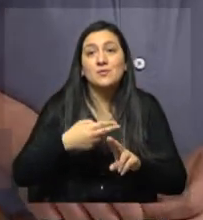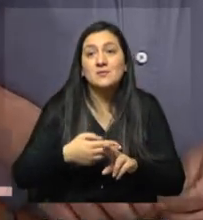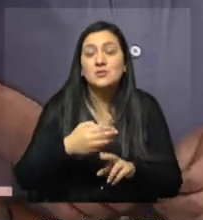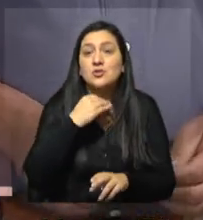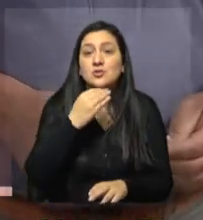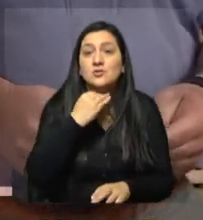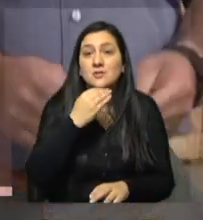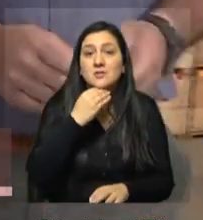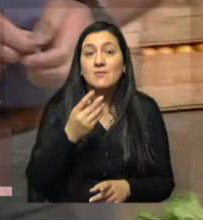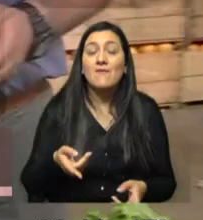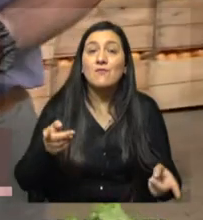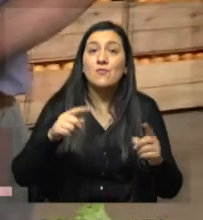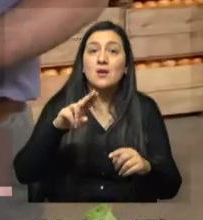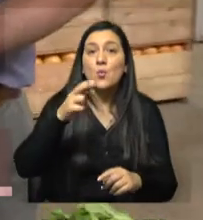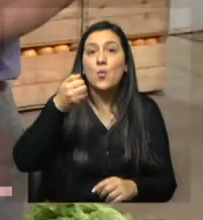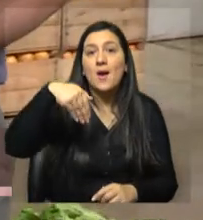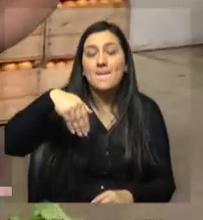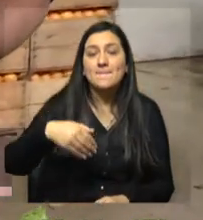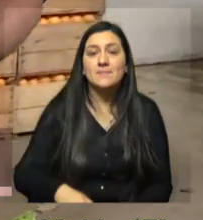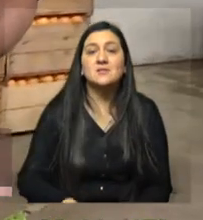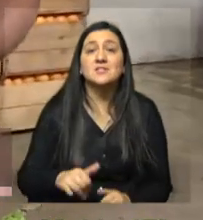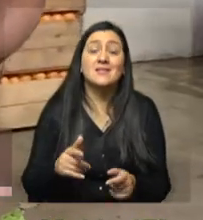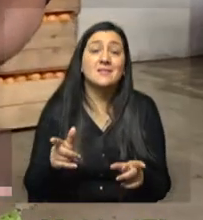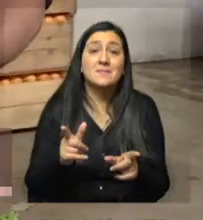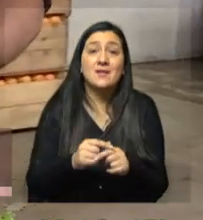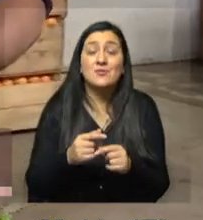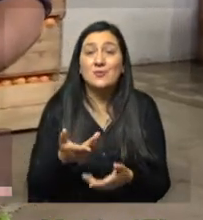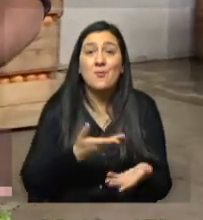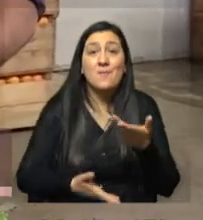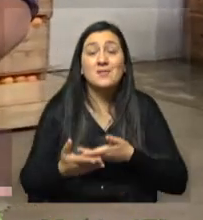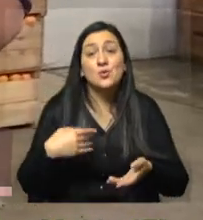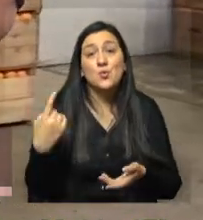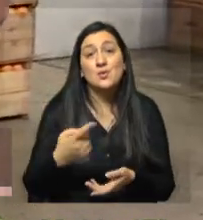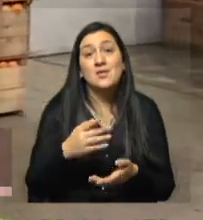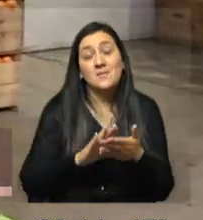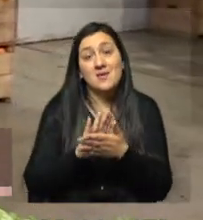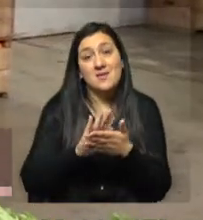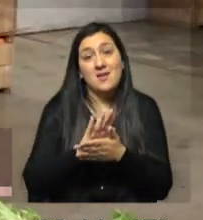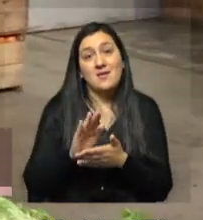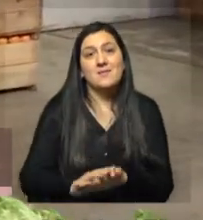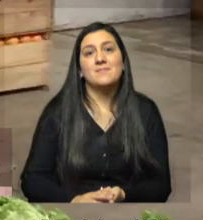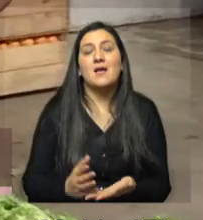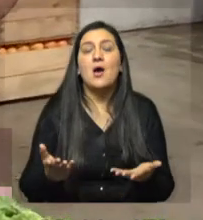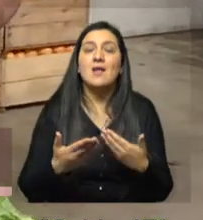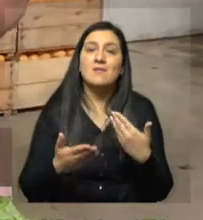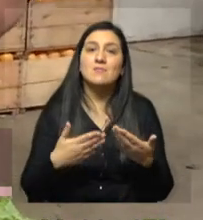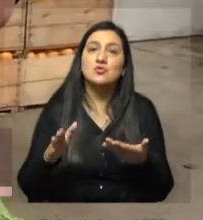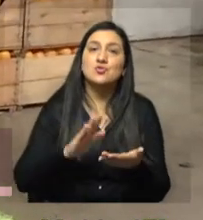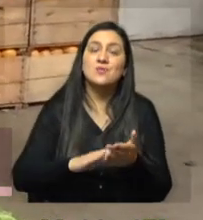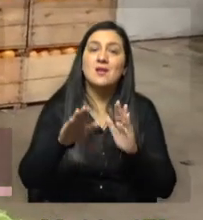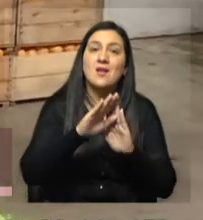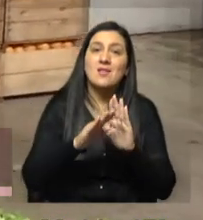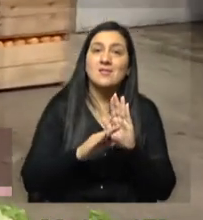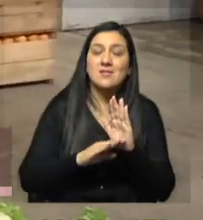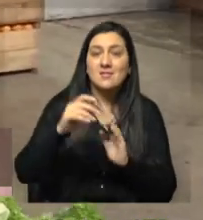si voy a volver a la UAM, ya estoy en los descuentos de compartir con ustedes en la mañana. Vamos a hablar de lo que es la lista inteligente